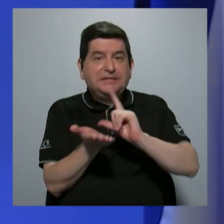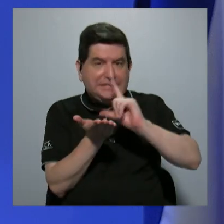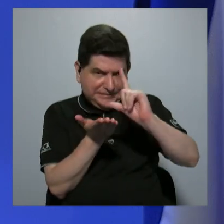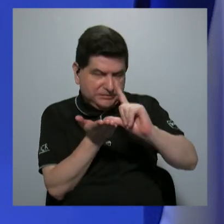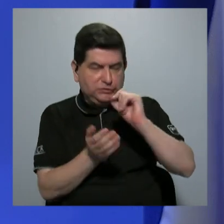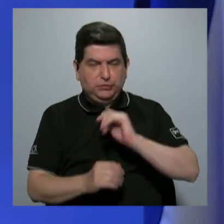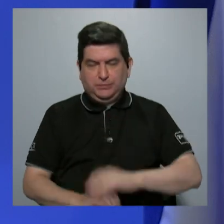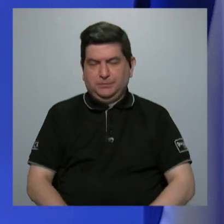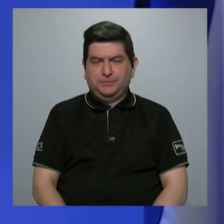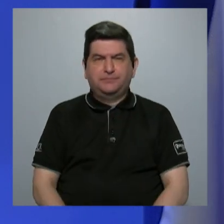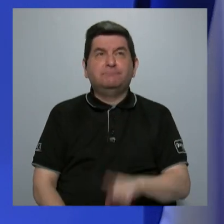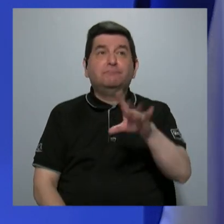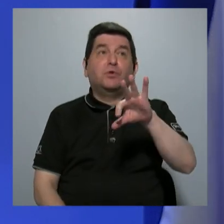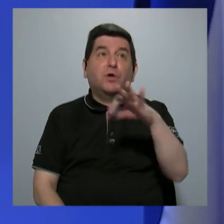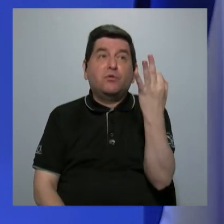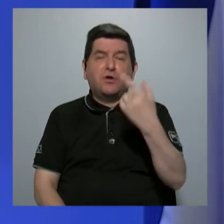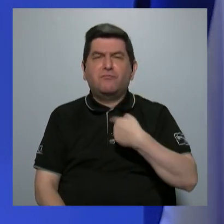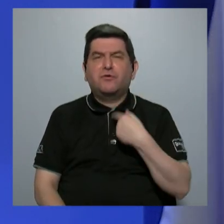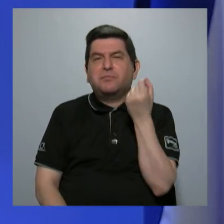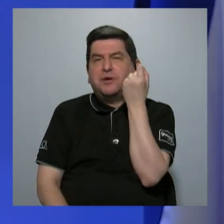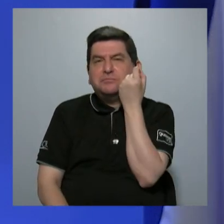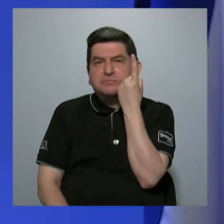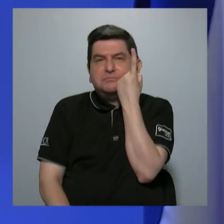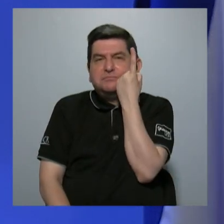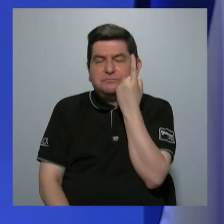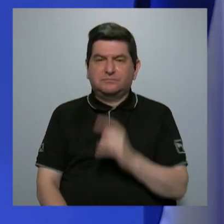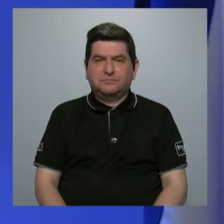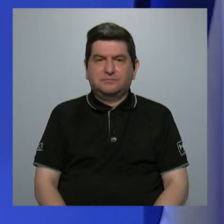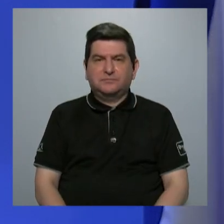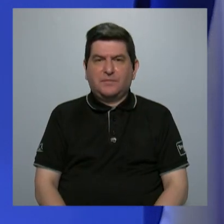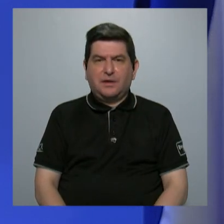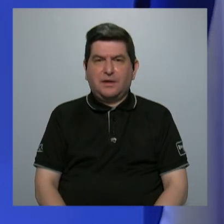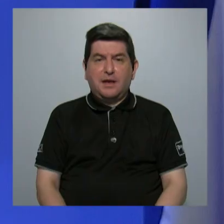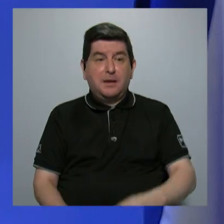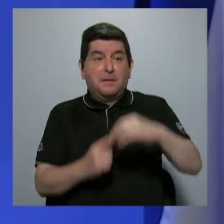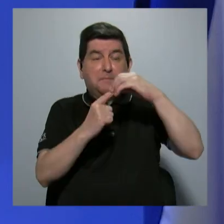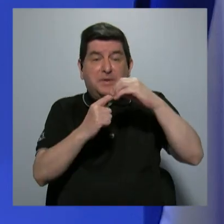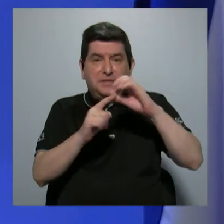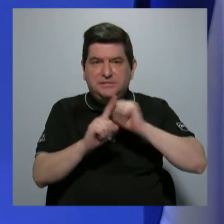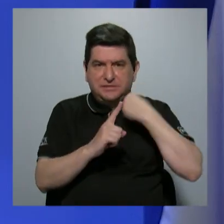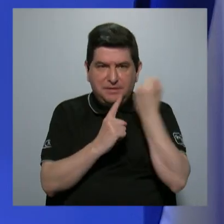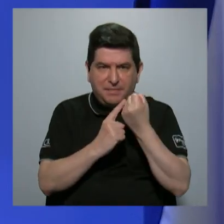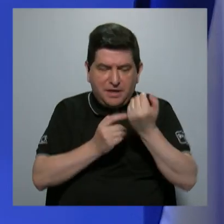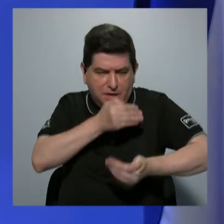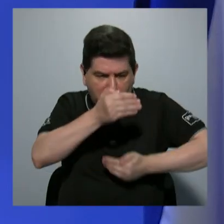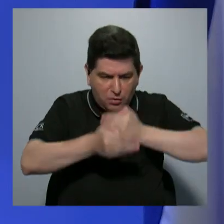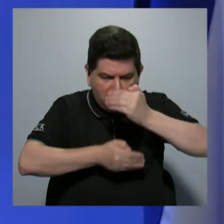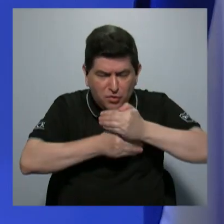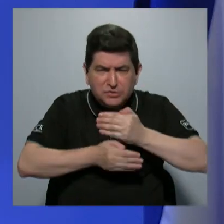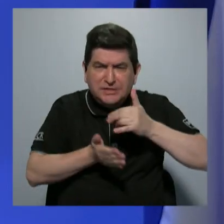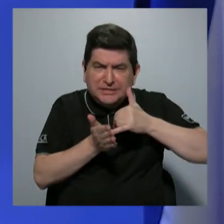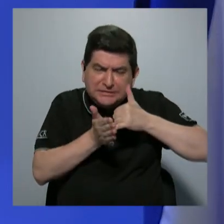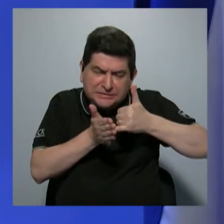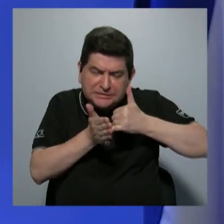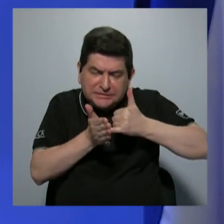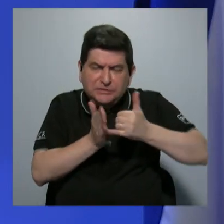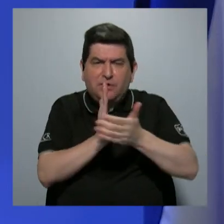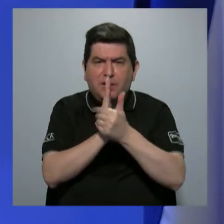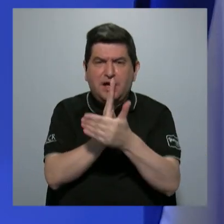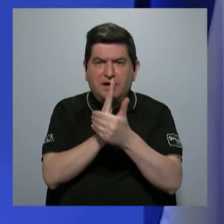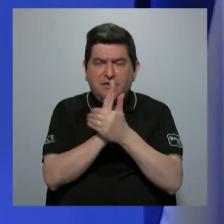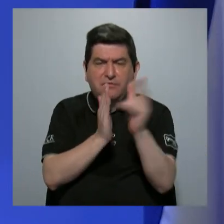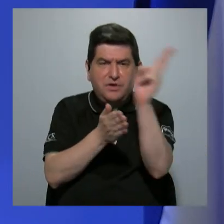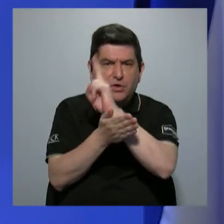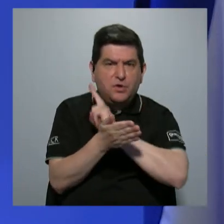lecciones. De alguna manera yo la interpreto como el clímax de un proceso de debilitamiento de la capacidad de